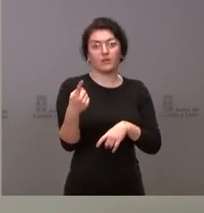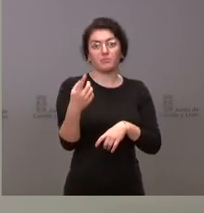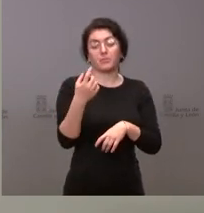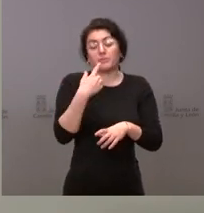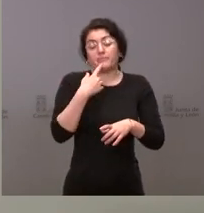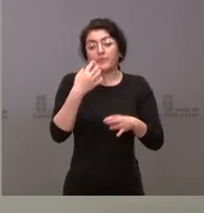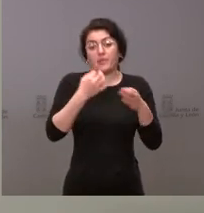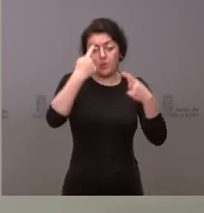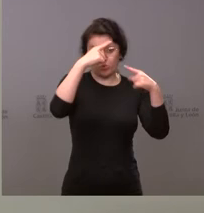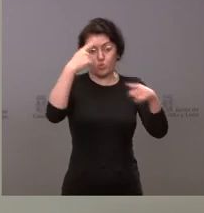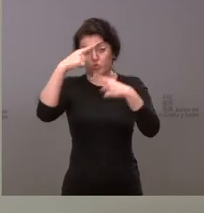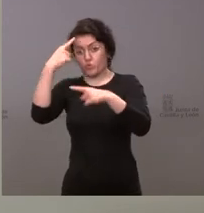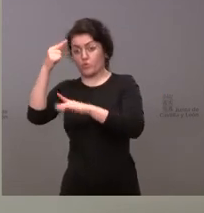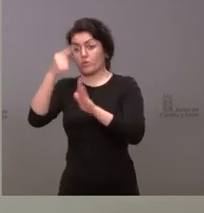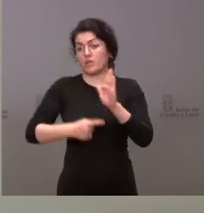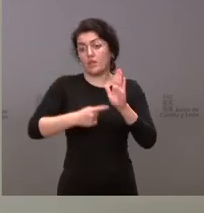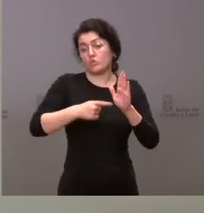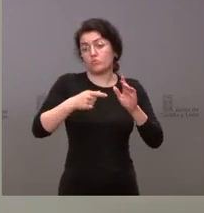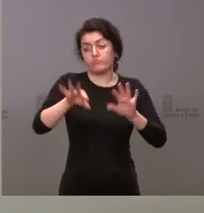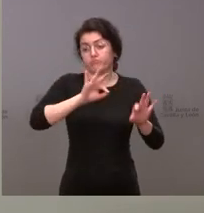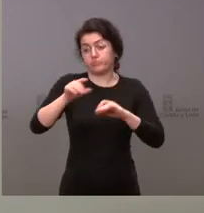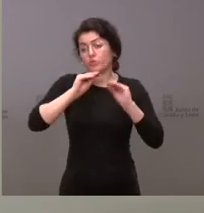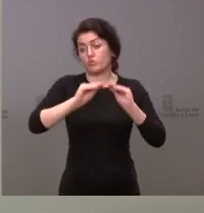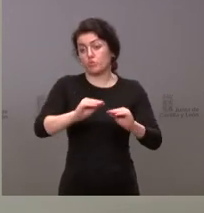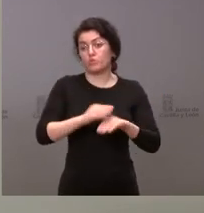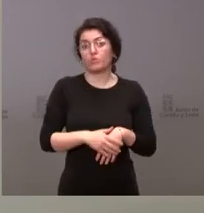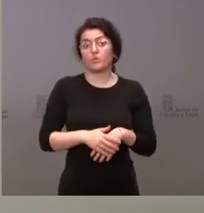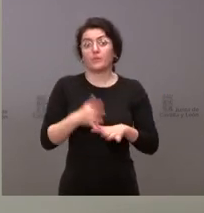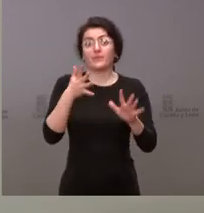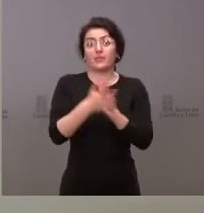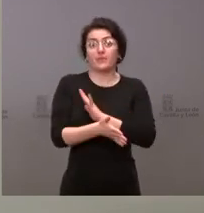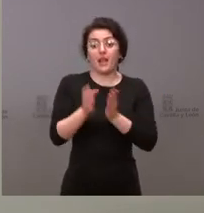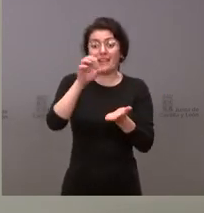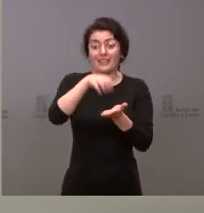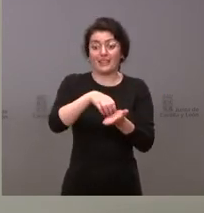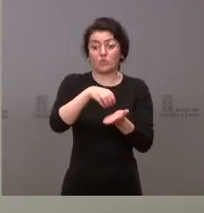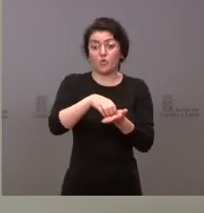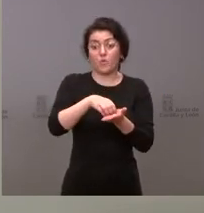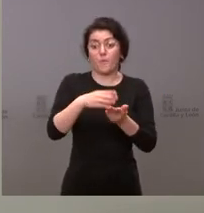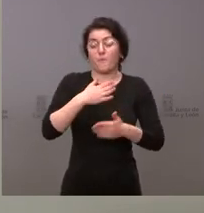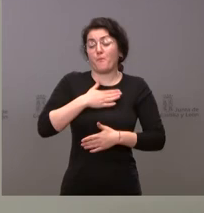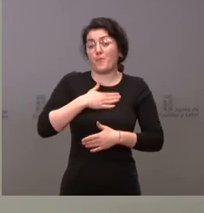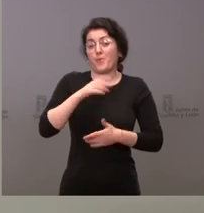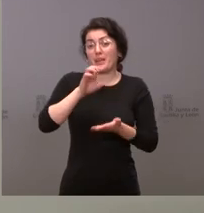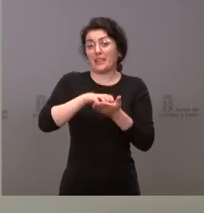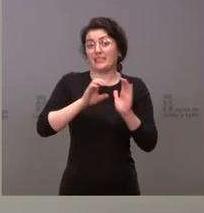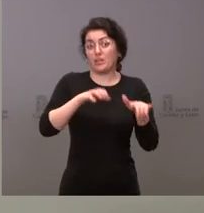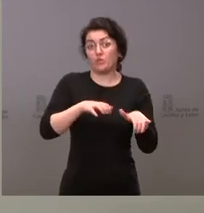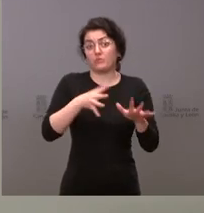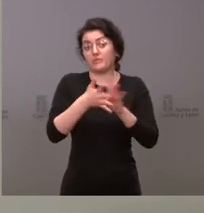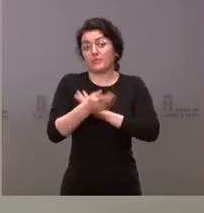empresa y por tanto tienen preguntar el centro de trabajo propio de la junta de castilla y león y por tanto lo que afecta al conjunto de los empleados públicos